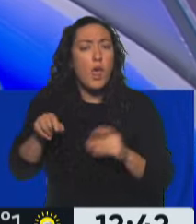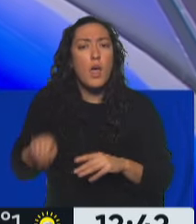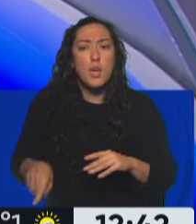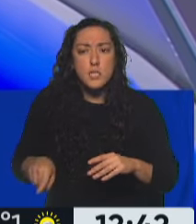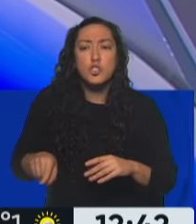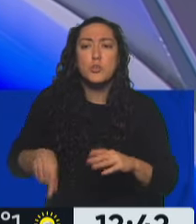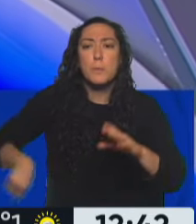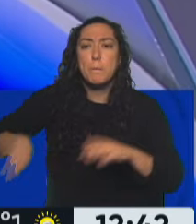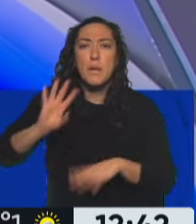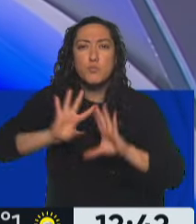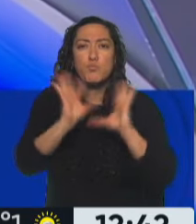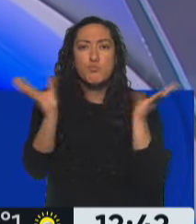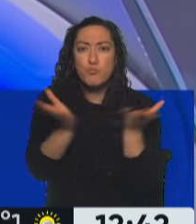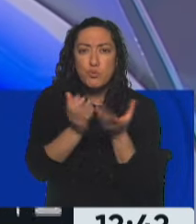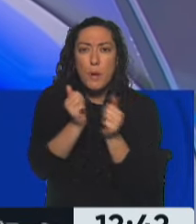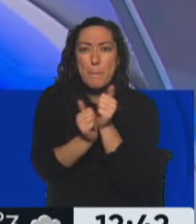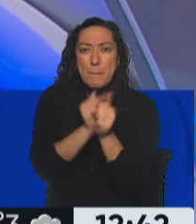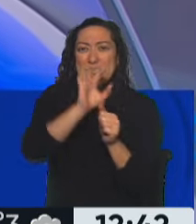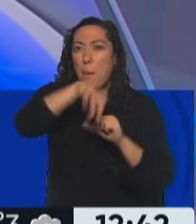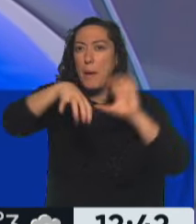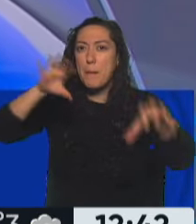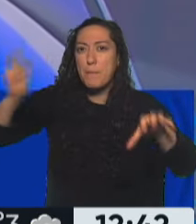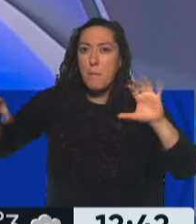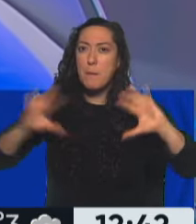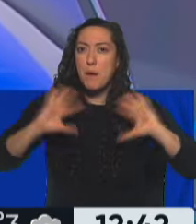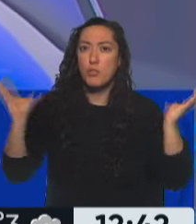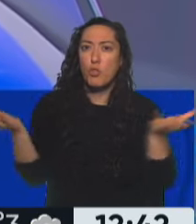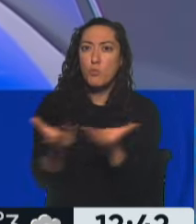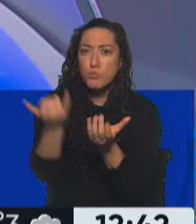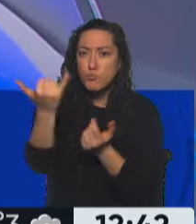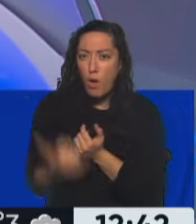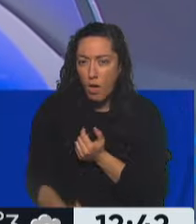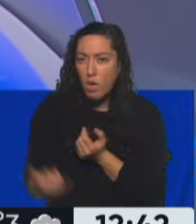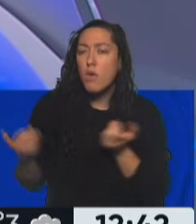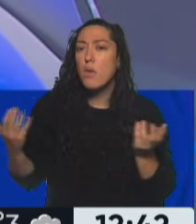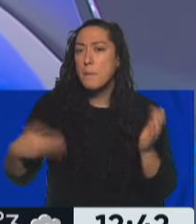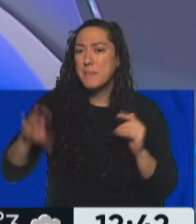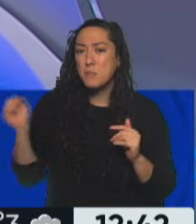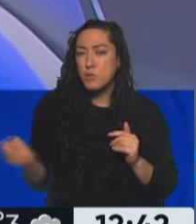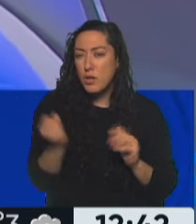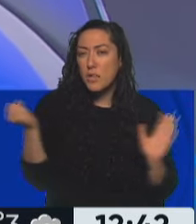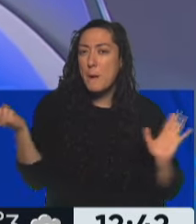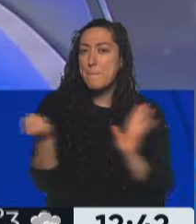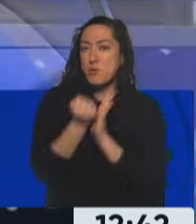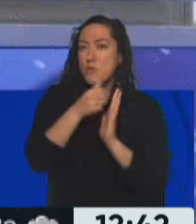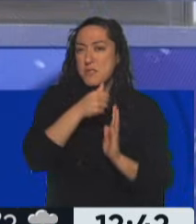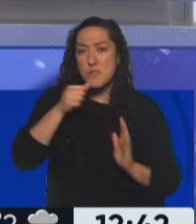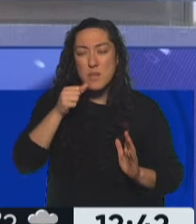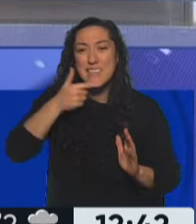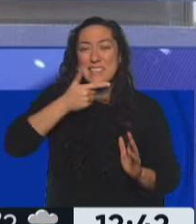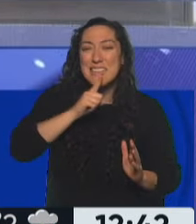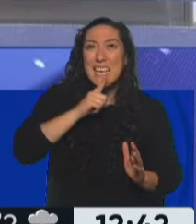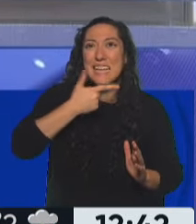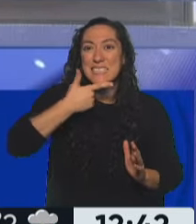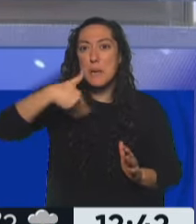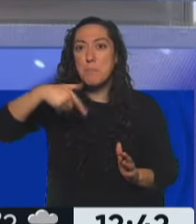digamos, conectadas a nivel global, son empresas globales, ¿no? La más importante, o el ícono, si se quiere, de Taiwán, es TSMC,